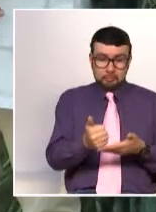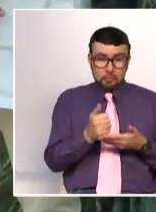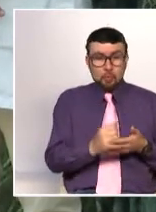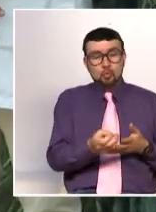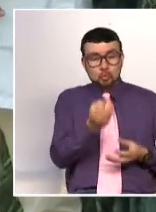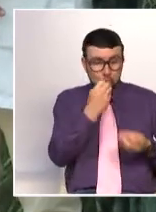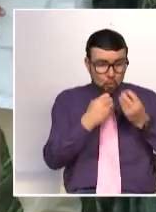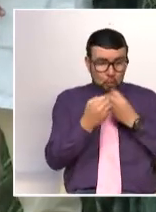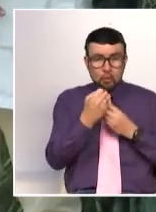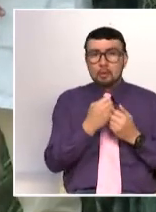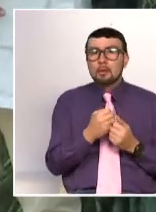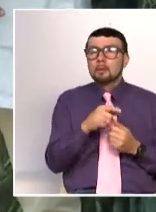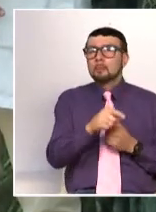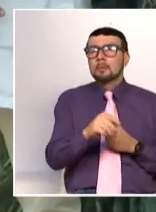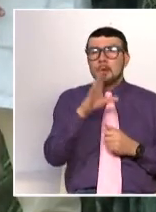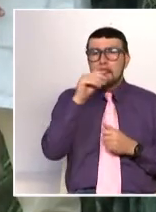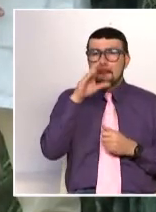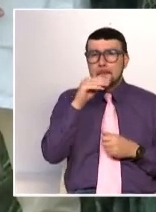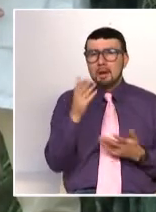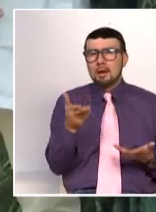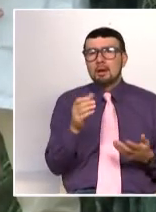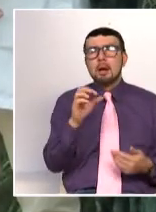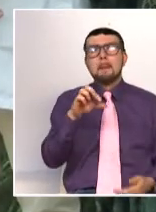el pato el pavo